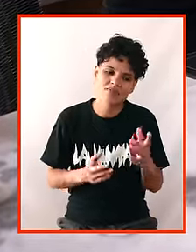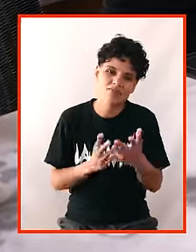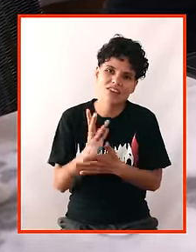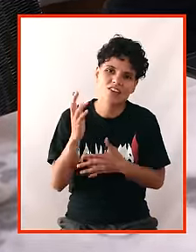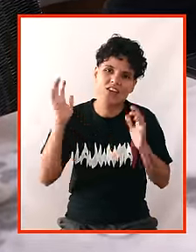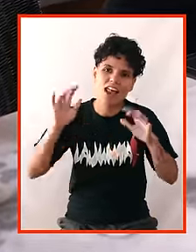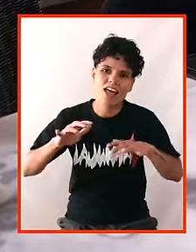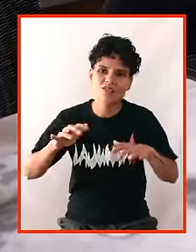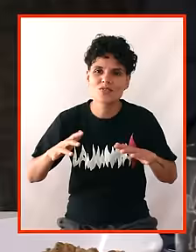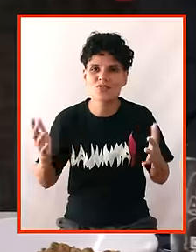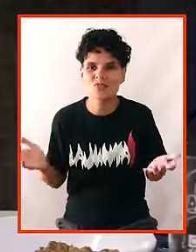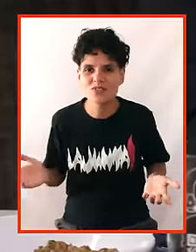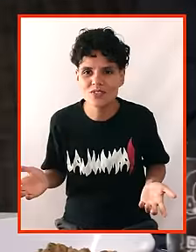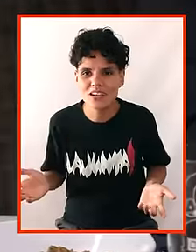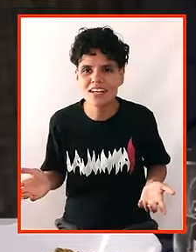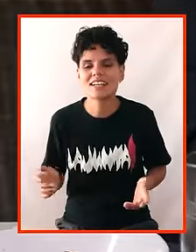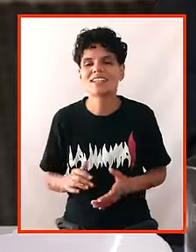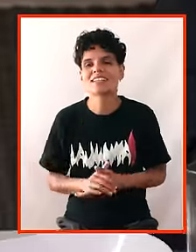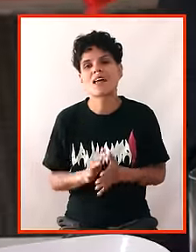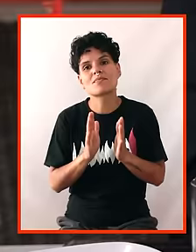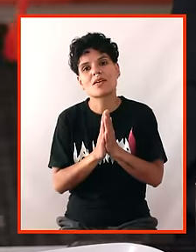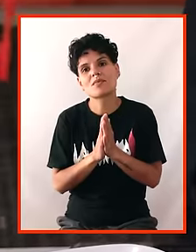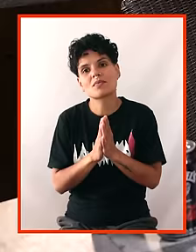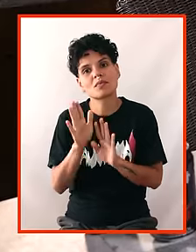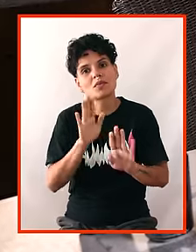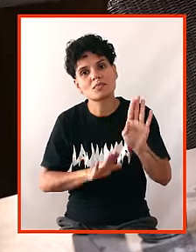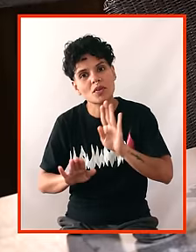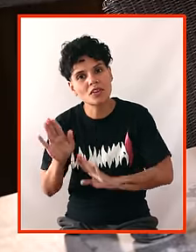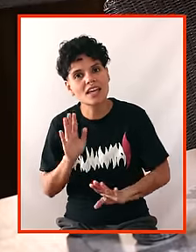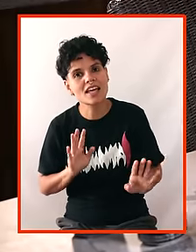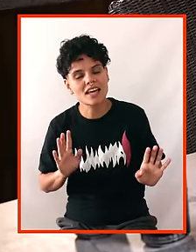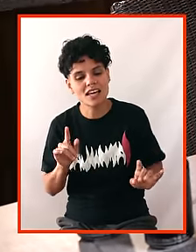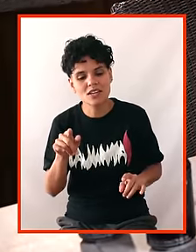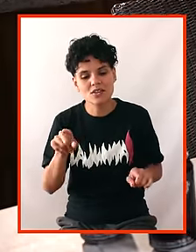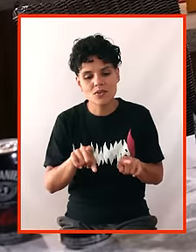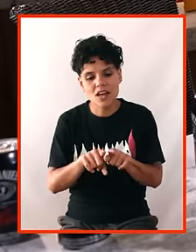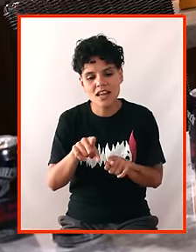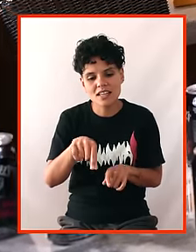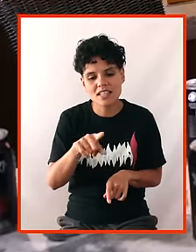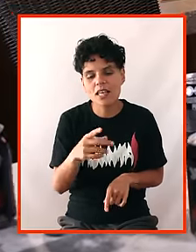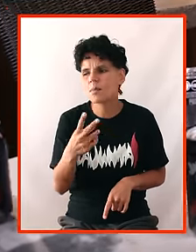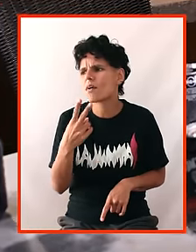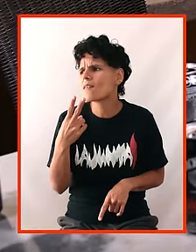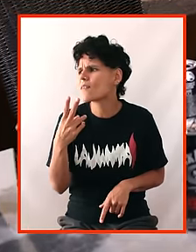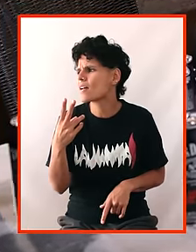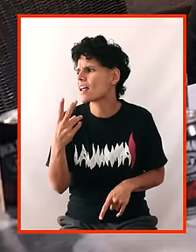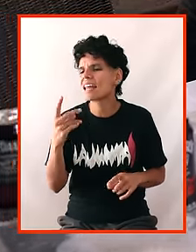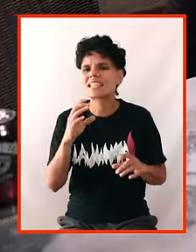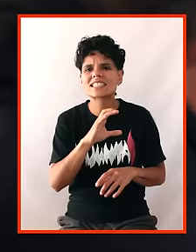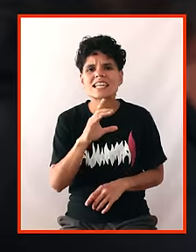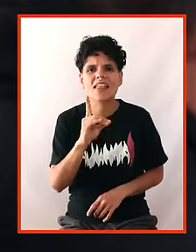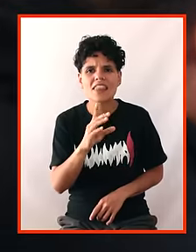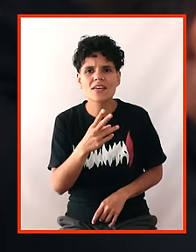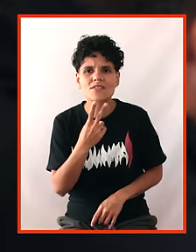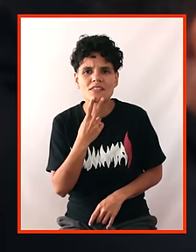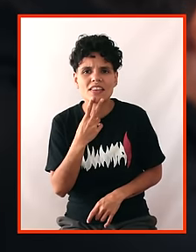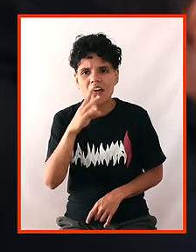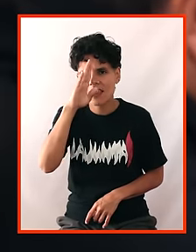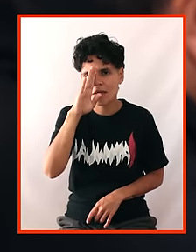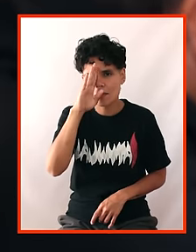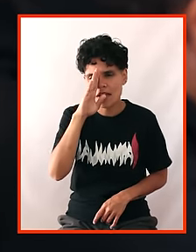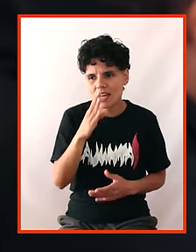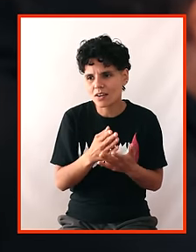Les pido que se protejan. Les pido que se protejan. Es como Hollywood. Estábamos haciendo el disco Vida de Perros. Es una de las últimas canciones que hicimos para el disco. Nos faltaban